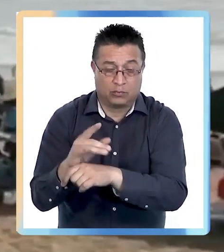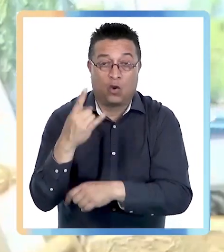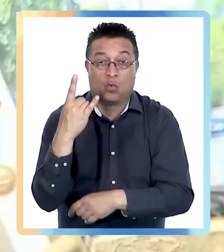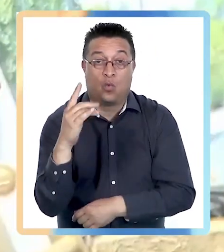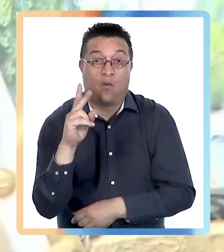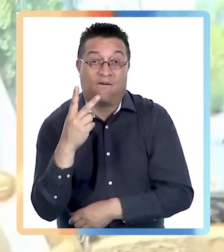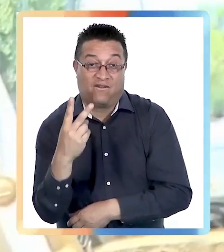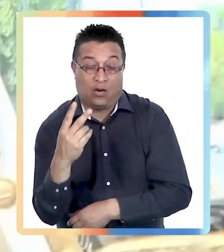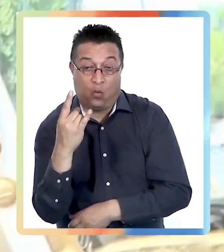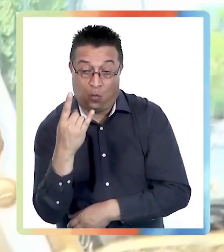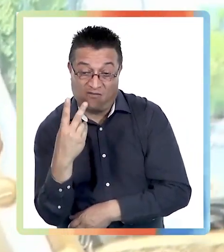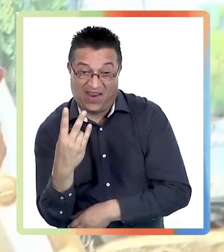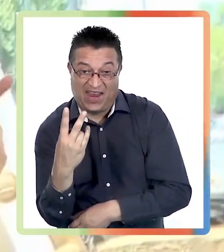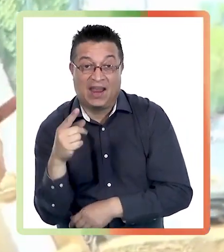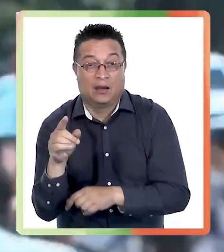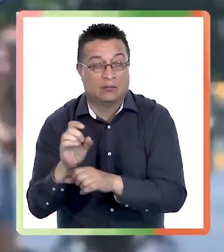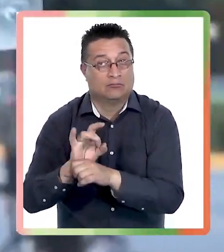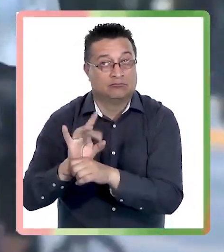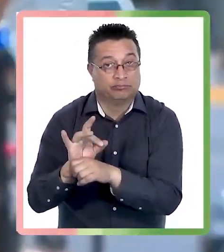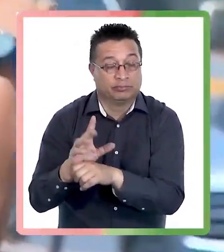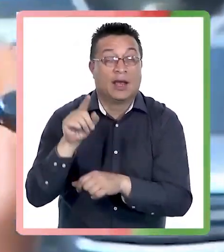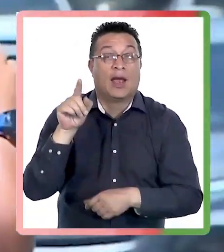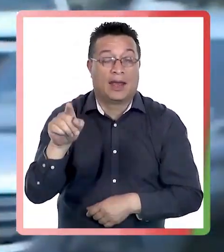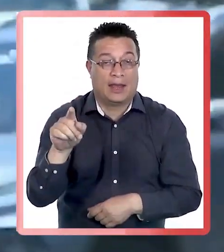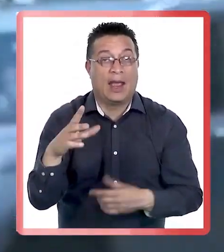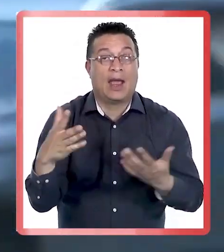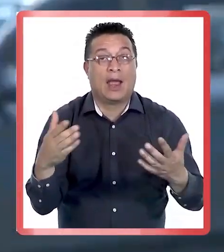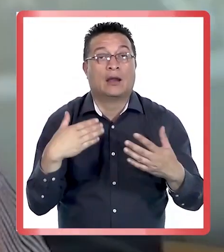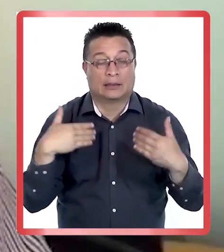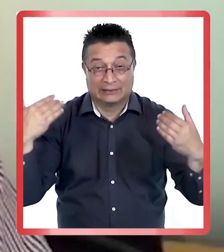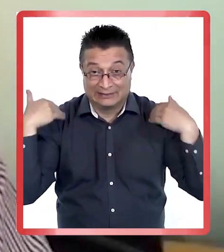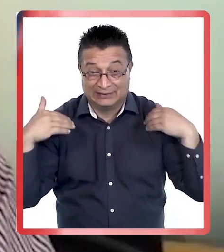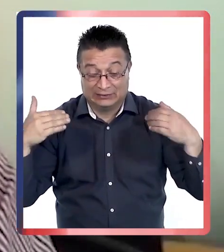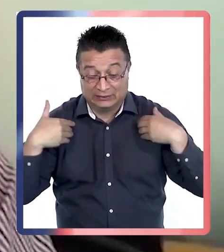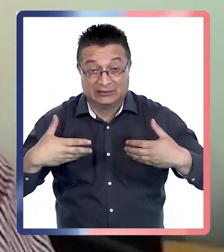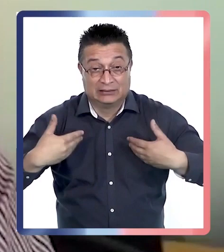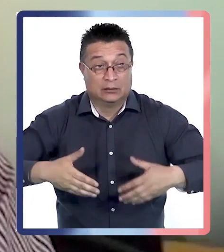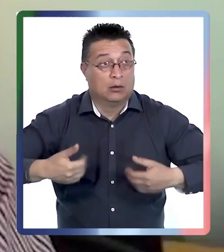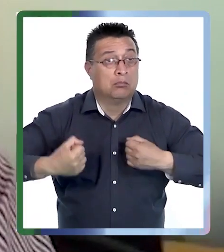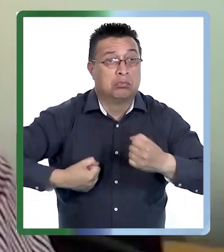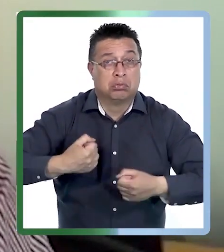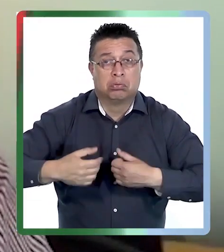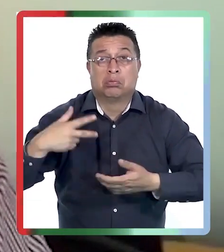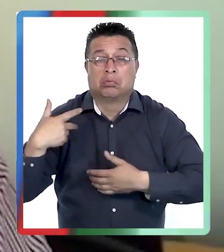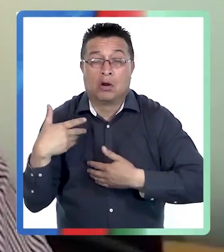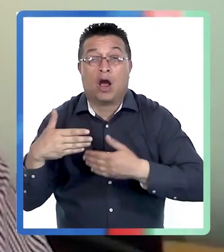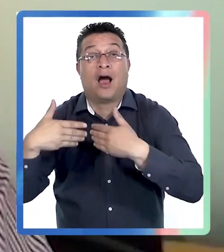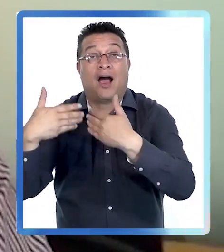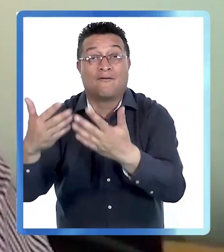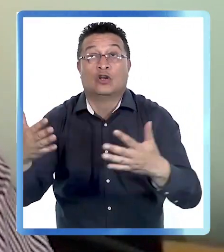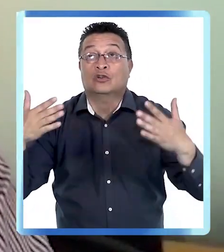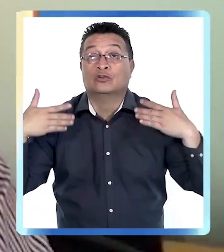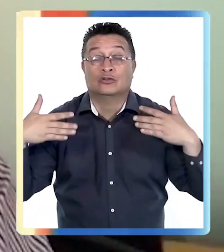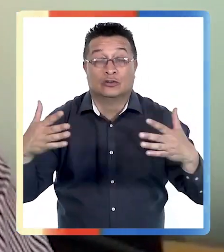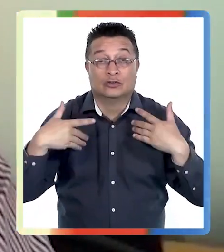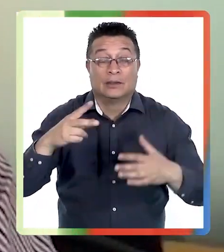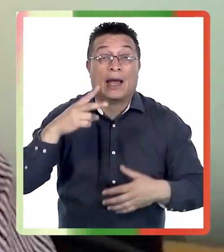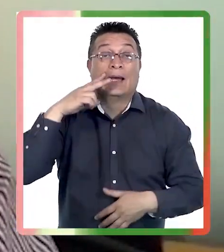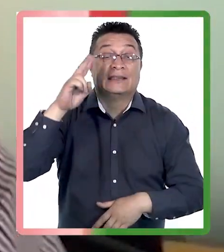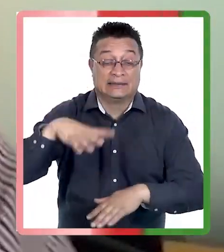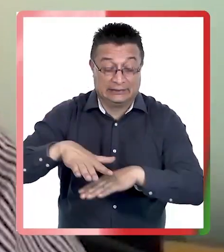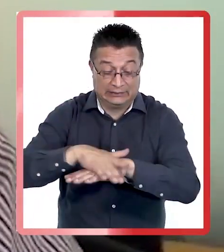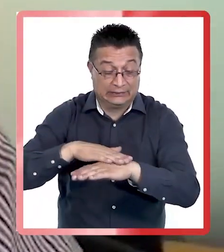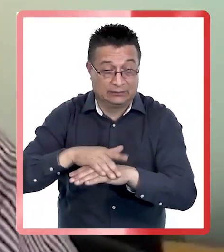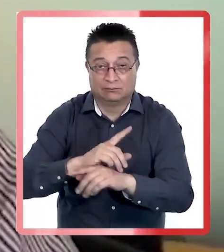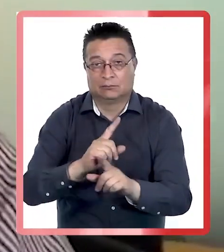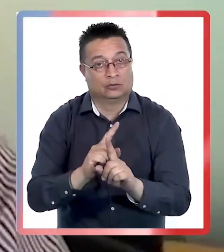protección de radiación ultravioleta, tratar de evitar hacer ejercicio físico al aire libre